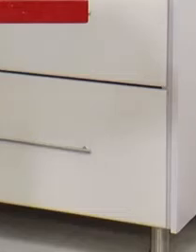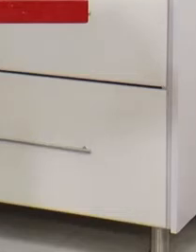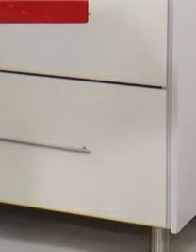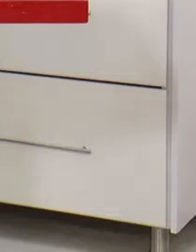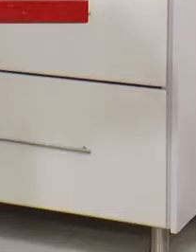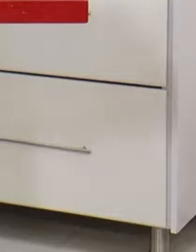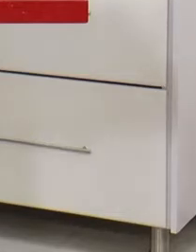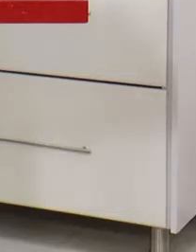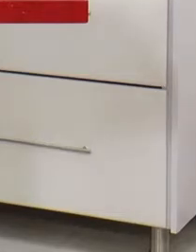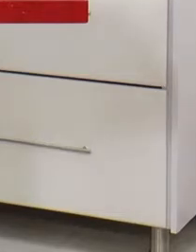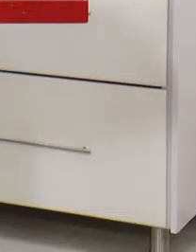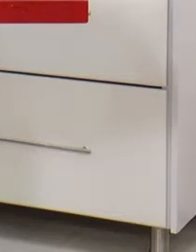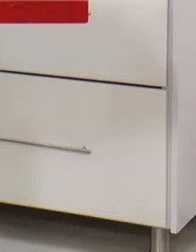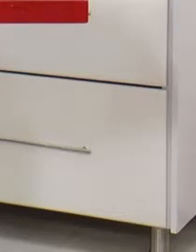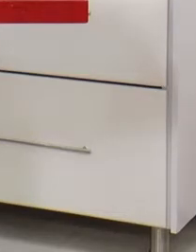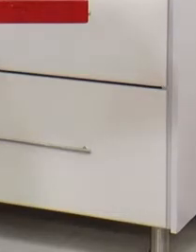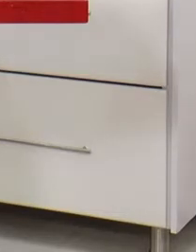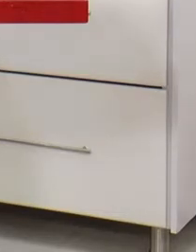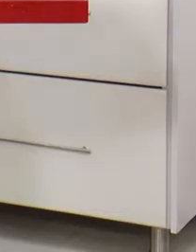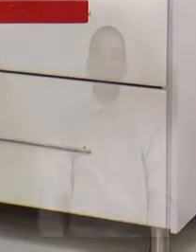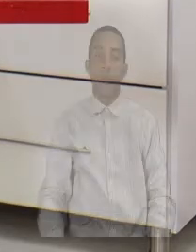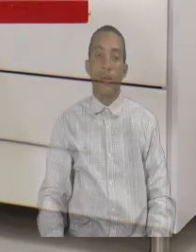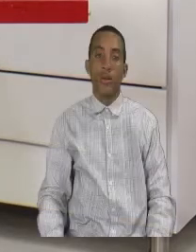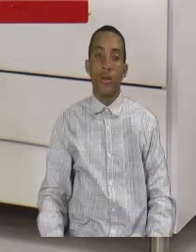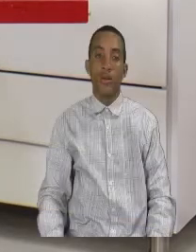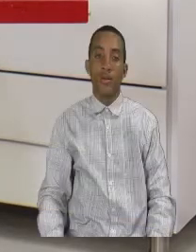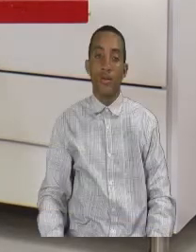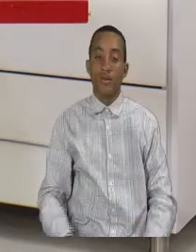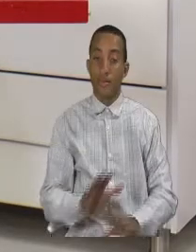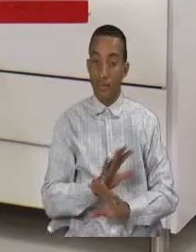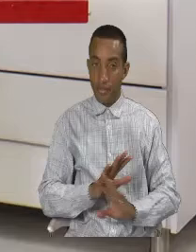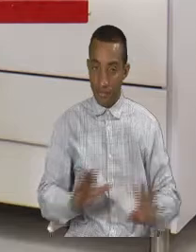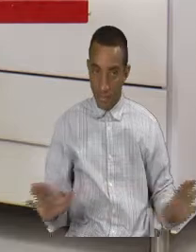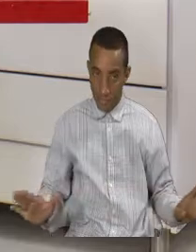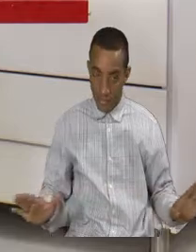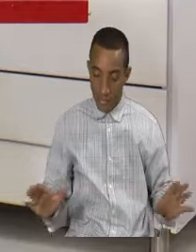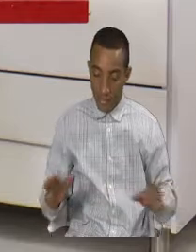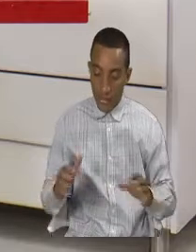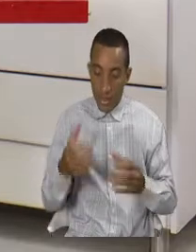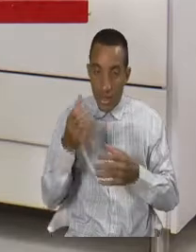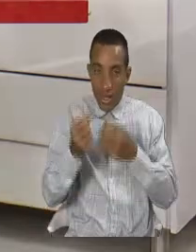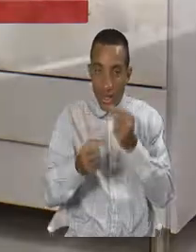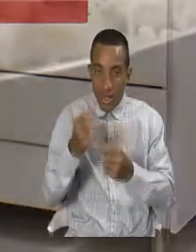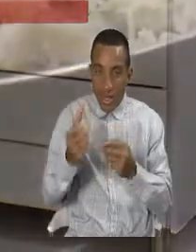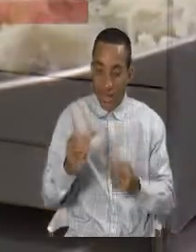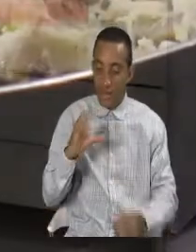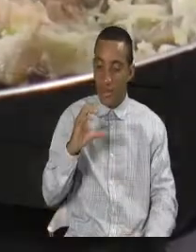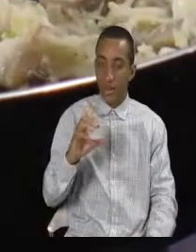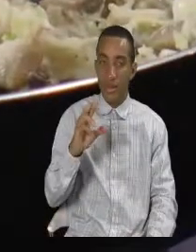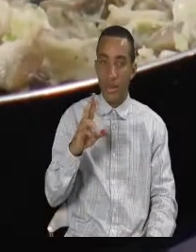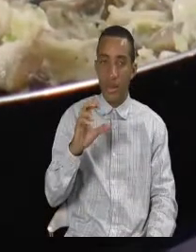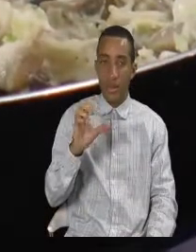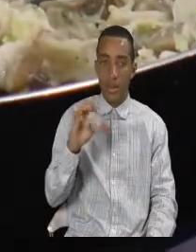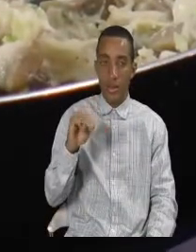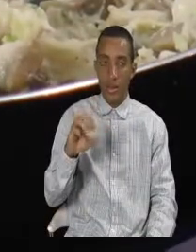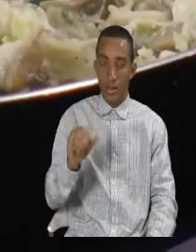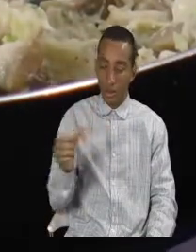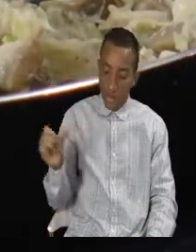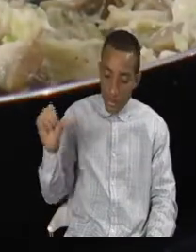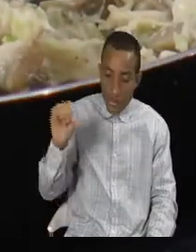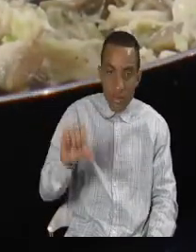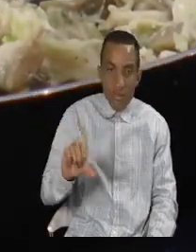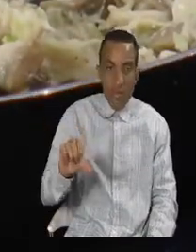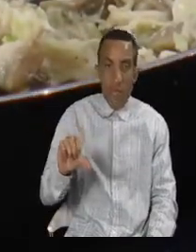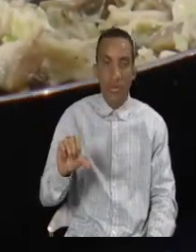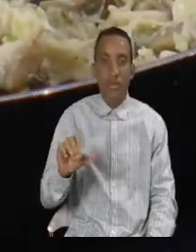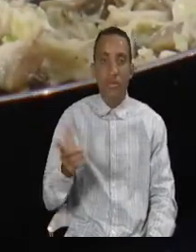Bueno, amigos televidentes, acá ya la crema de leche ha cumplido su función. Vamos a adicionar un poquito de